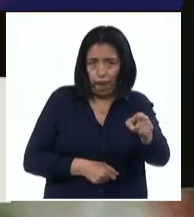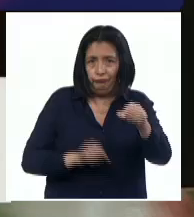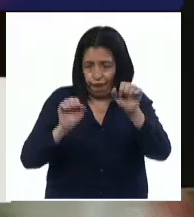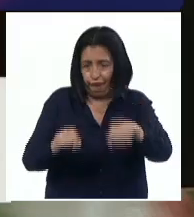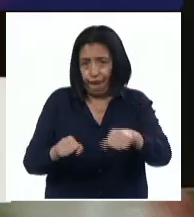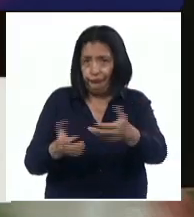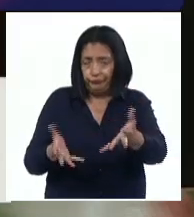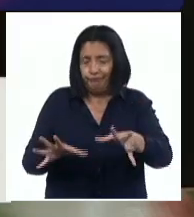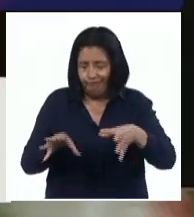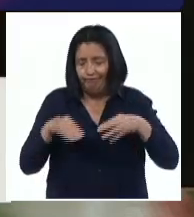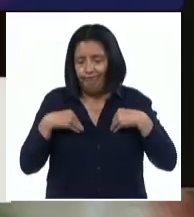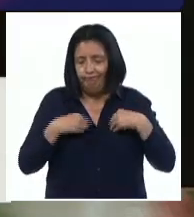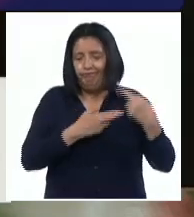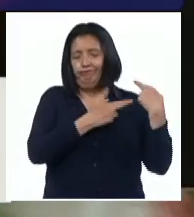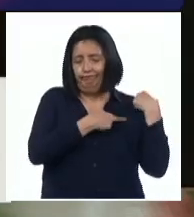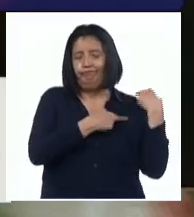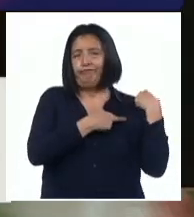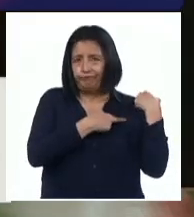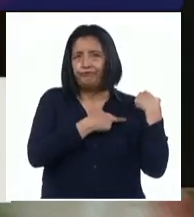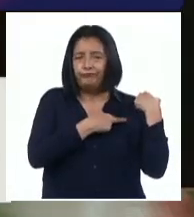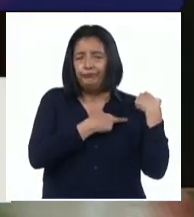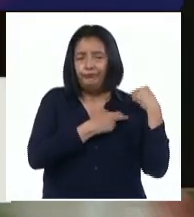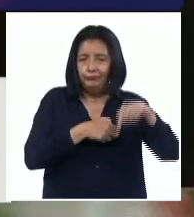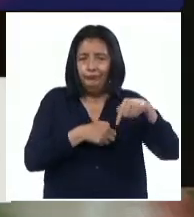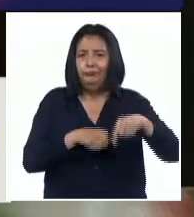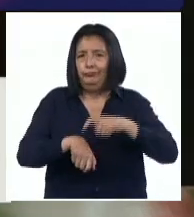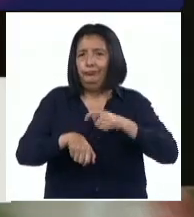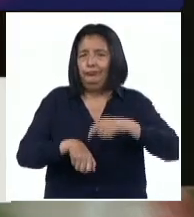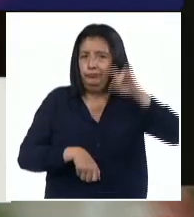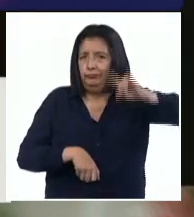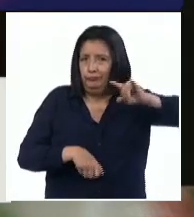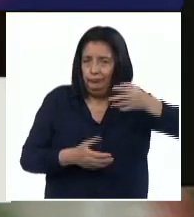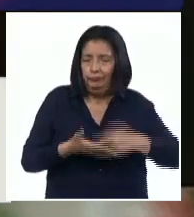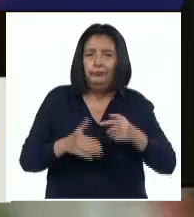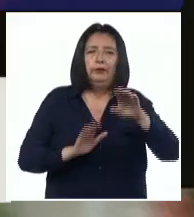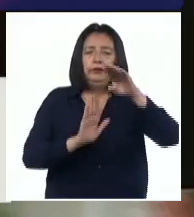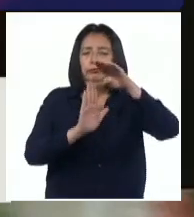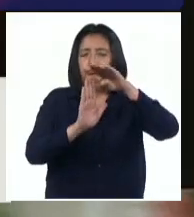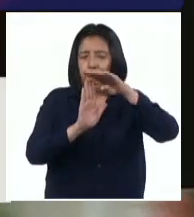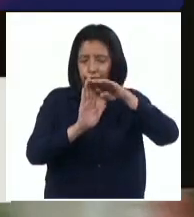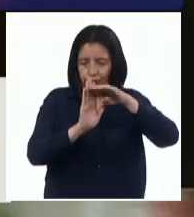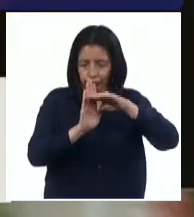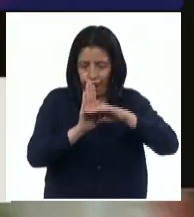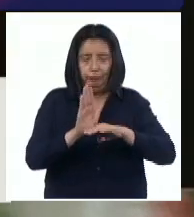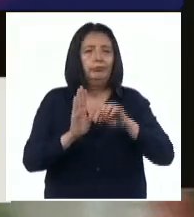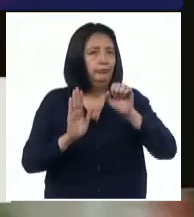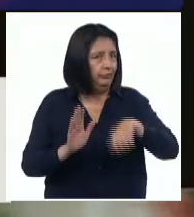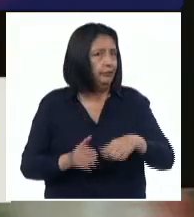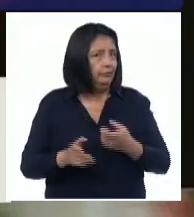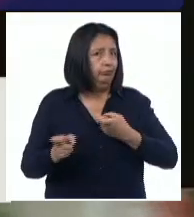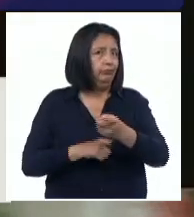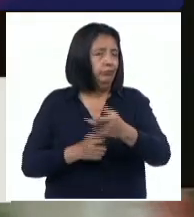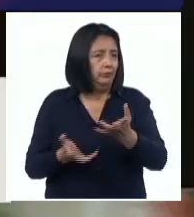han asumido con responsabilidad este estado de emergencia y han logrado reducir de manera significativa los